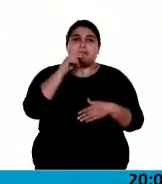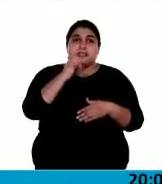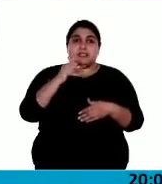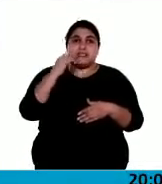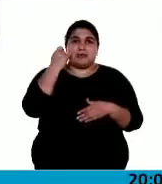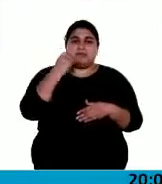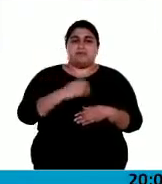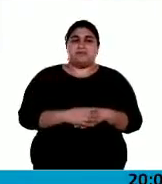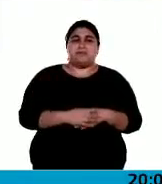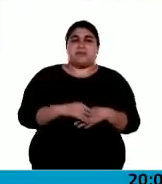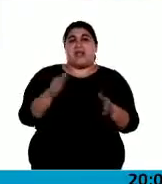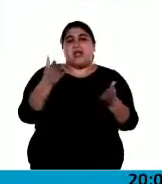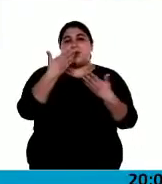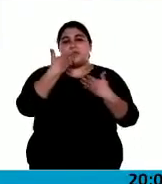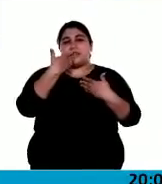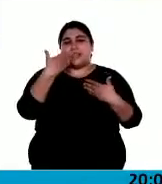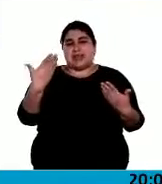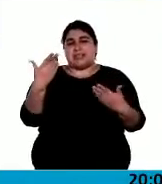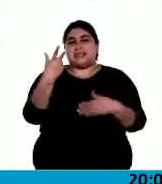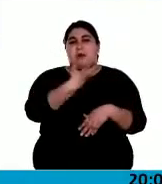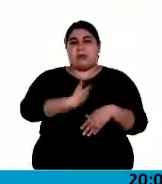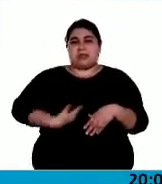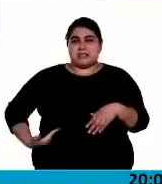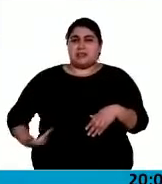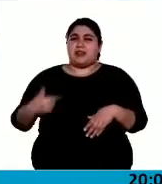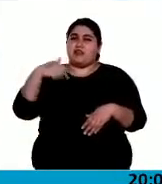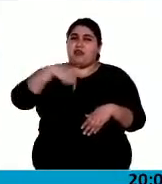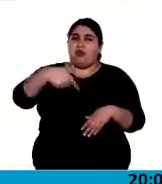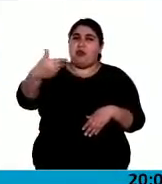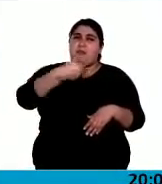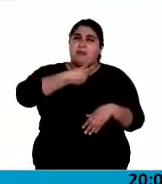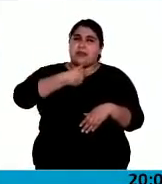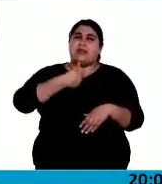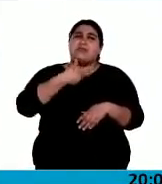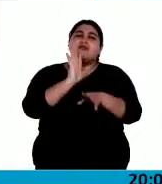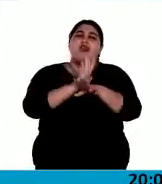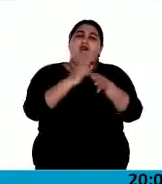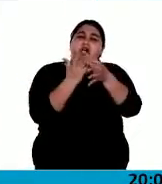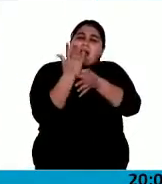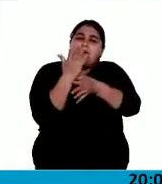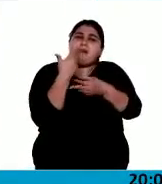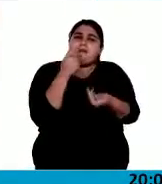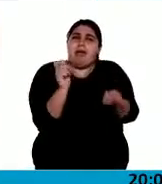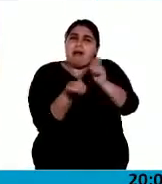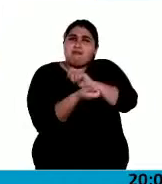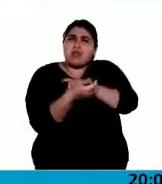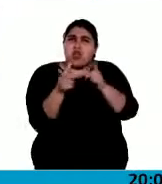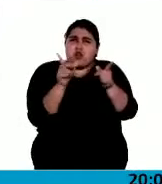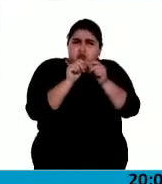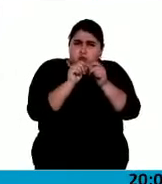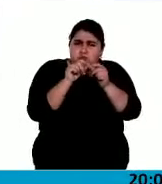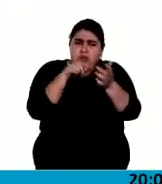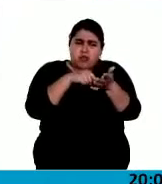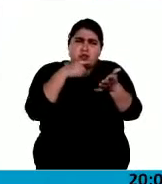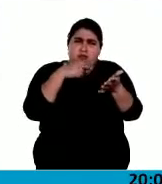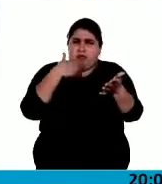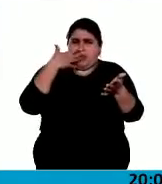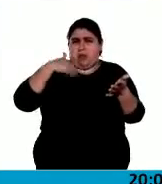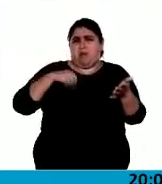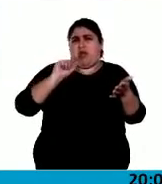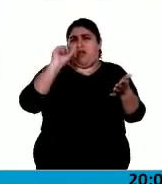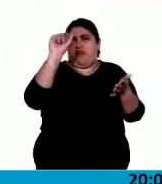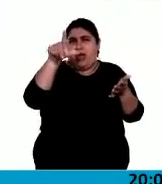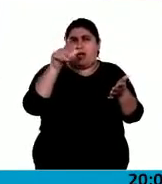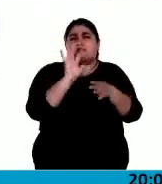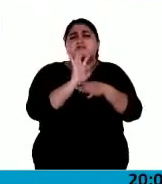Gracias, presidente. Bueno, habíamos pedido un pedido de cambio de expediente. Me parece que el número, si quiere, se lo paso, respecto a cuál